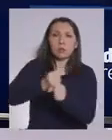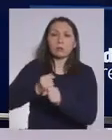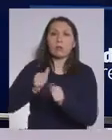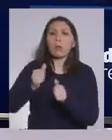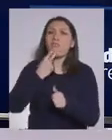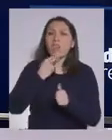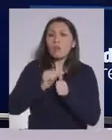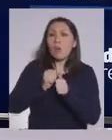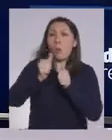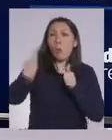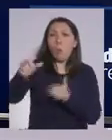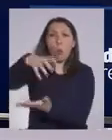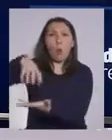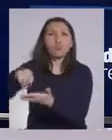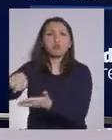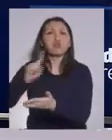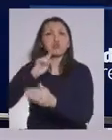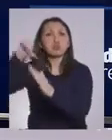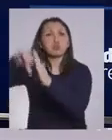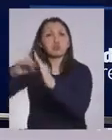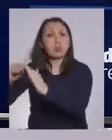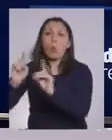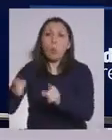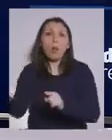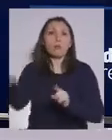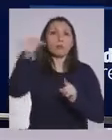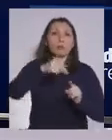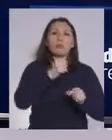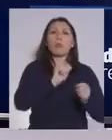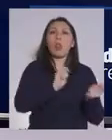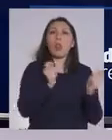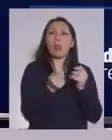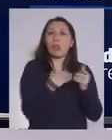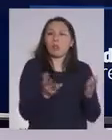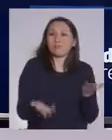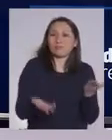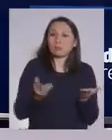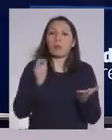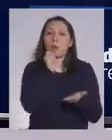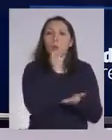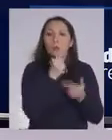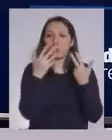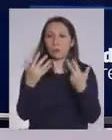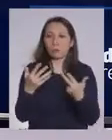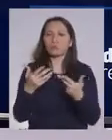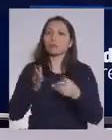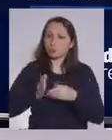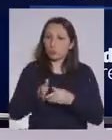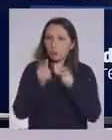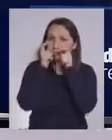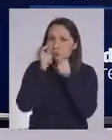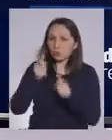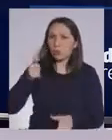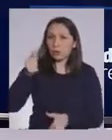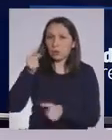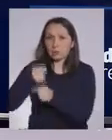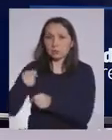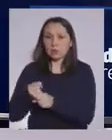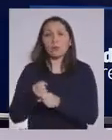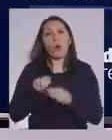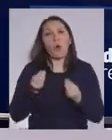que viven en comunas con cuarentena se desplacen a comunas en transición seguiremos a través de la dirección del trabajo fiscalizando para que